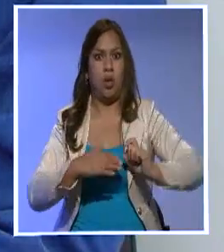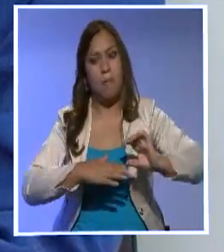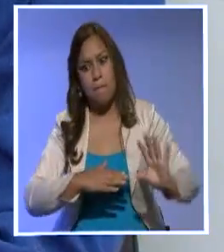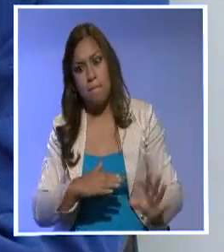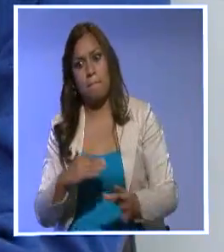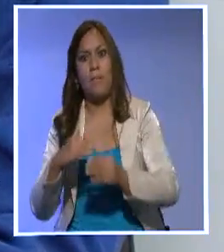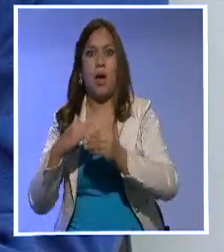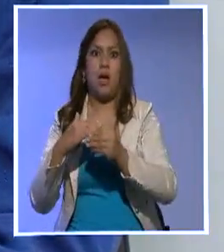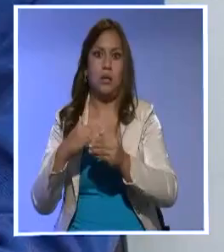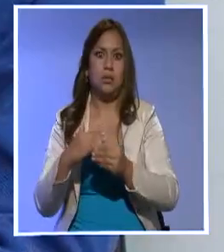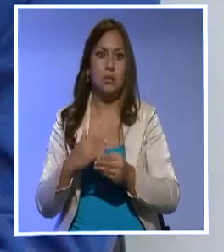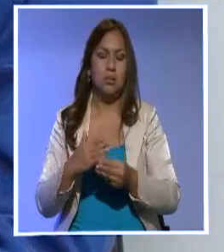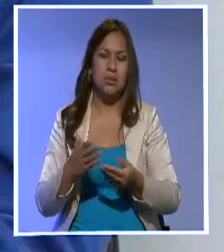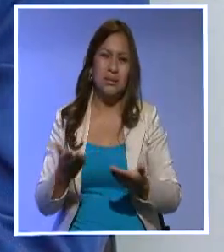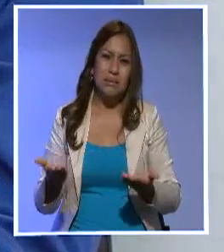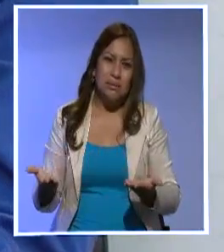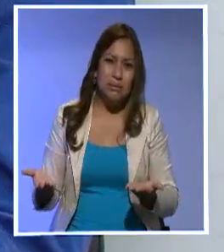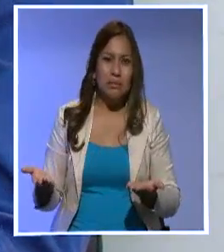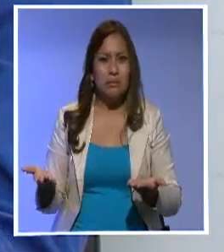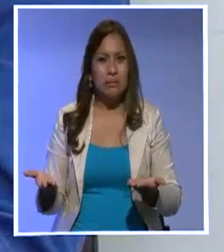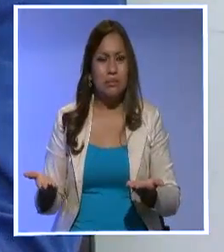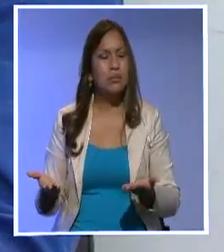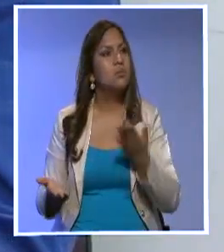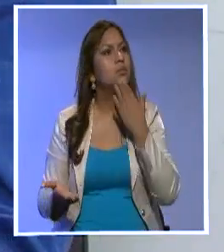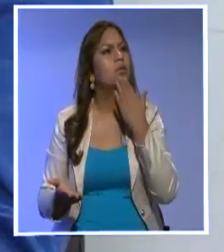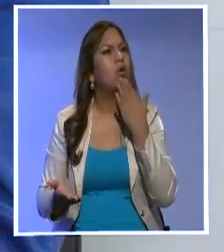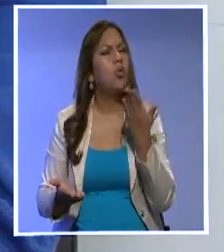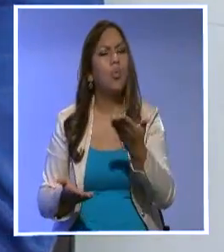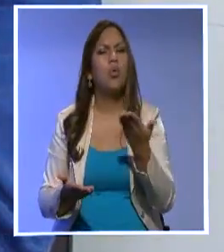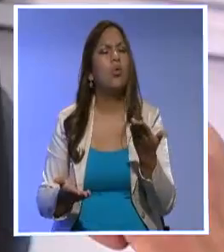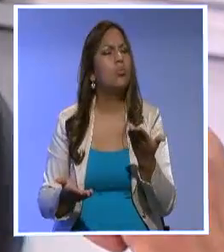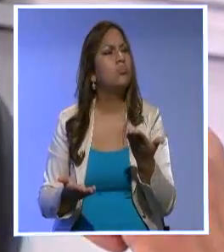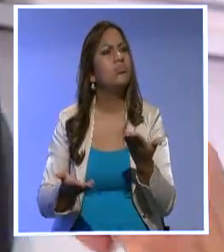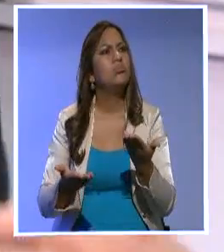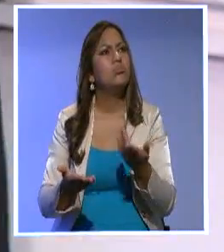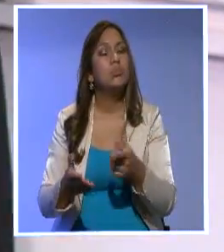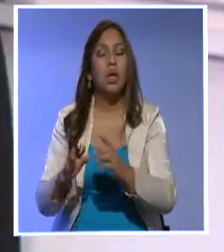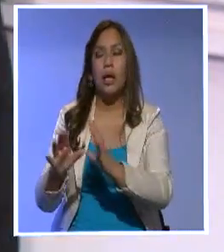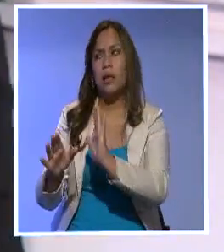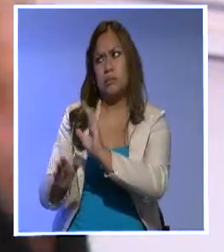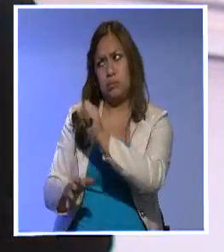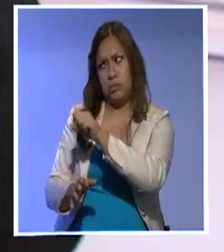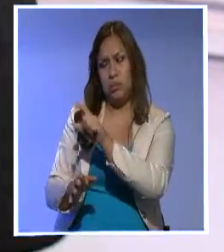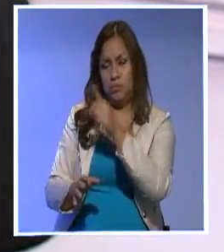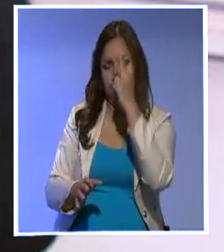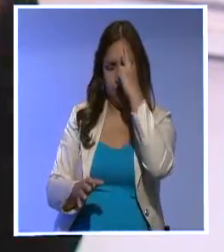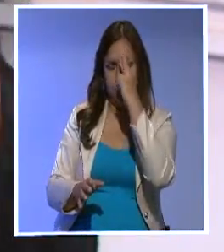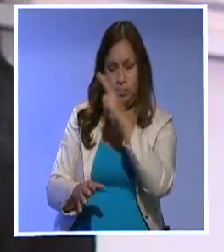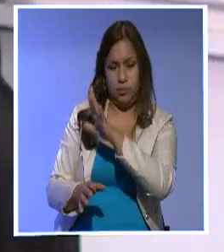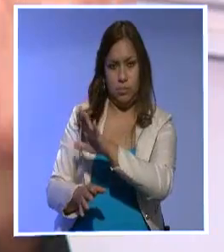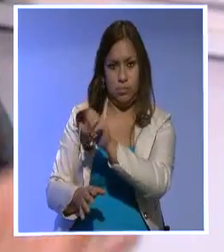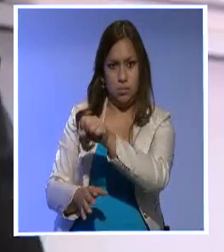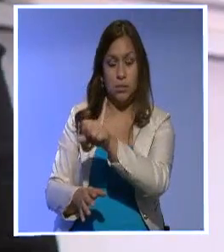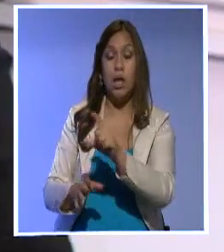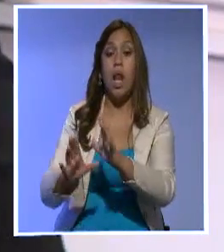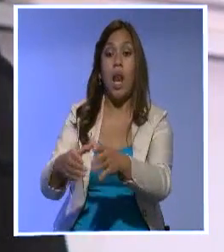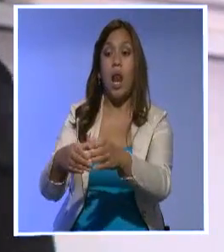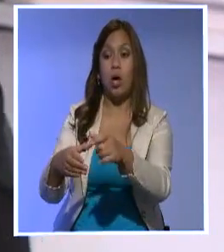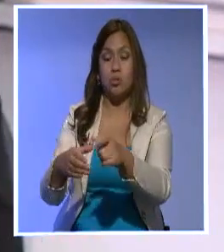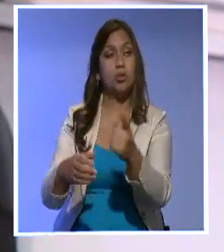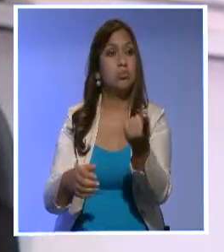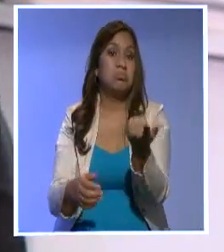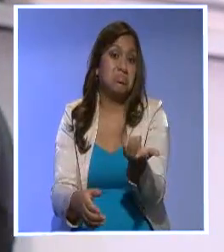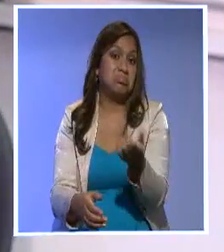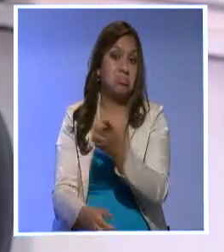feriados estos asuntos todavía tiene que ajustar la condición pero bueno hay solamente como una reflexión obviamente la comisión recibirá a todos